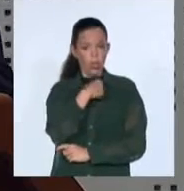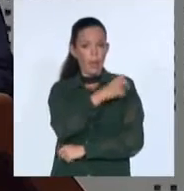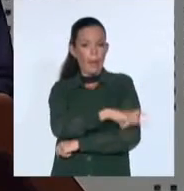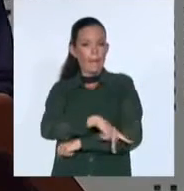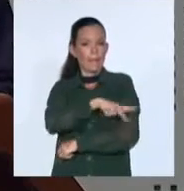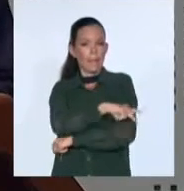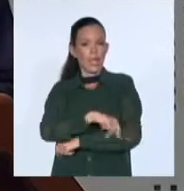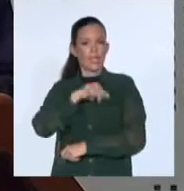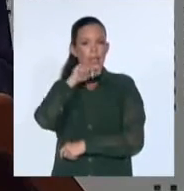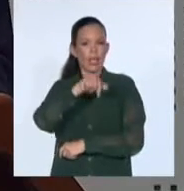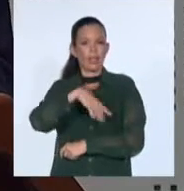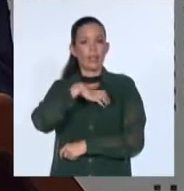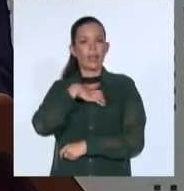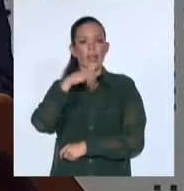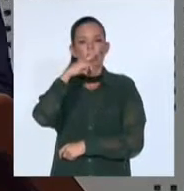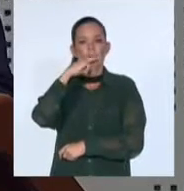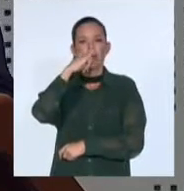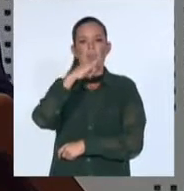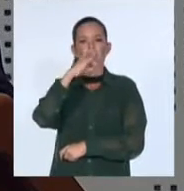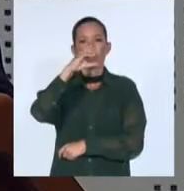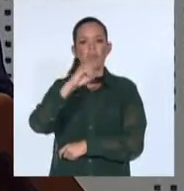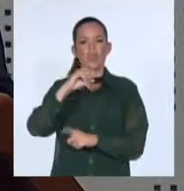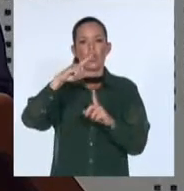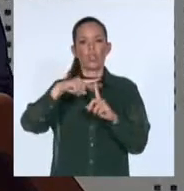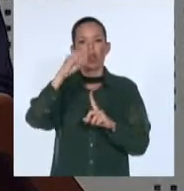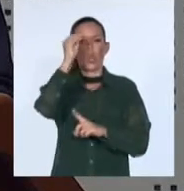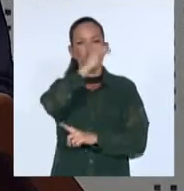la biotecnología como pocos en el mundo,